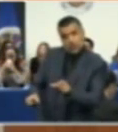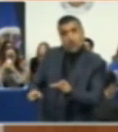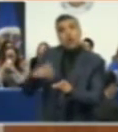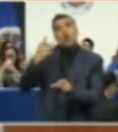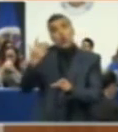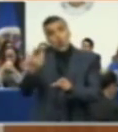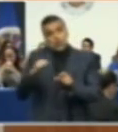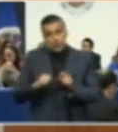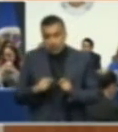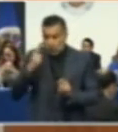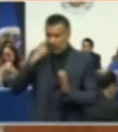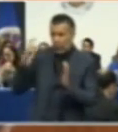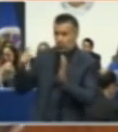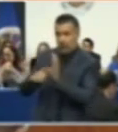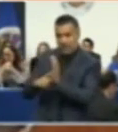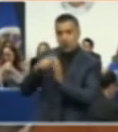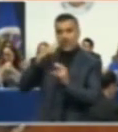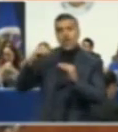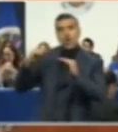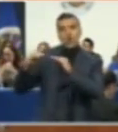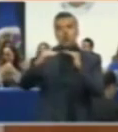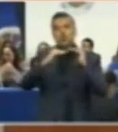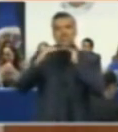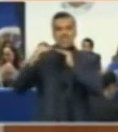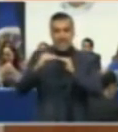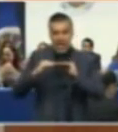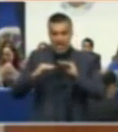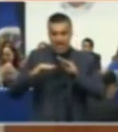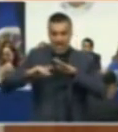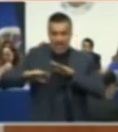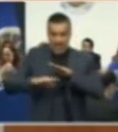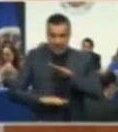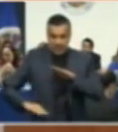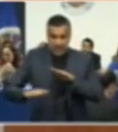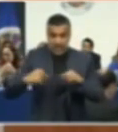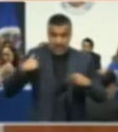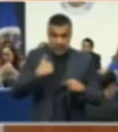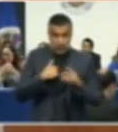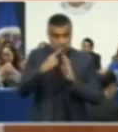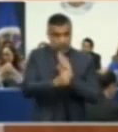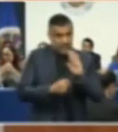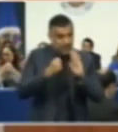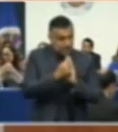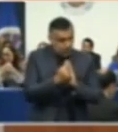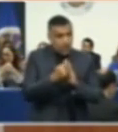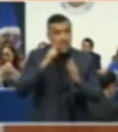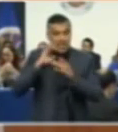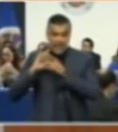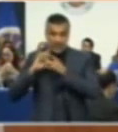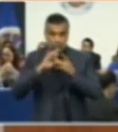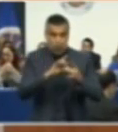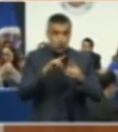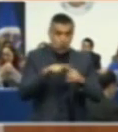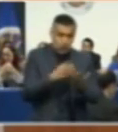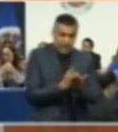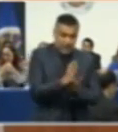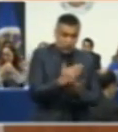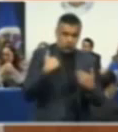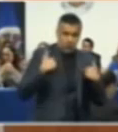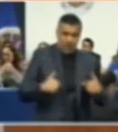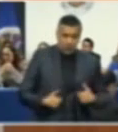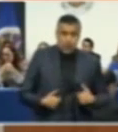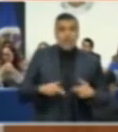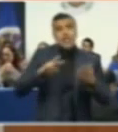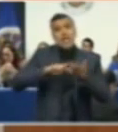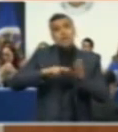que supone un reconocimiento de justicia elemental en nuestro tiempo, de justicia elemental en relación con los derechos humanos,